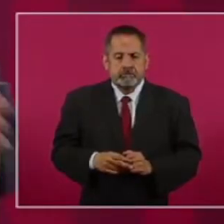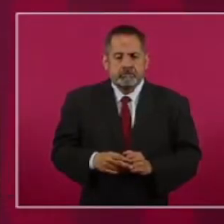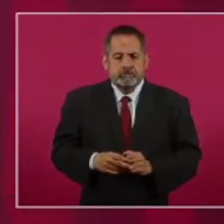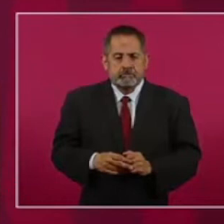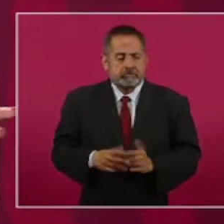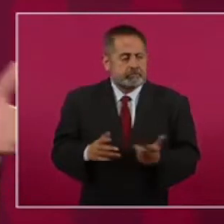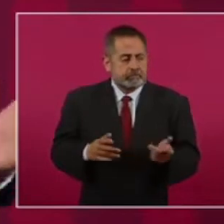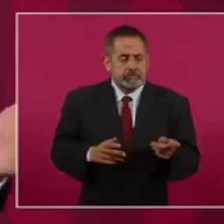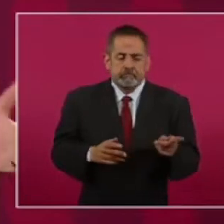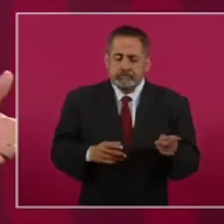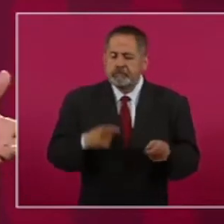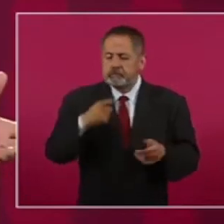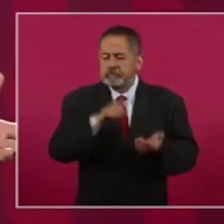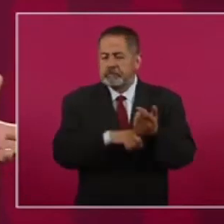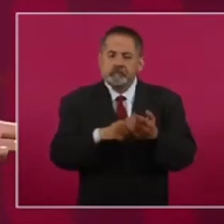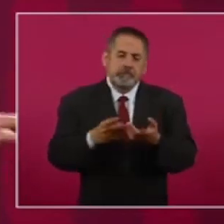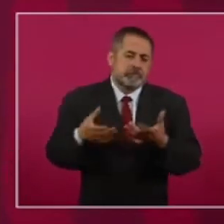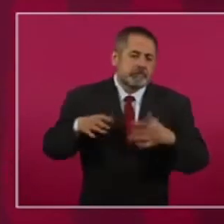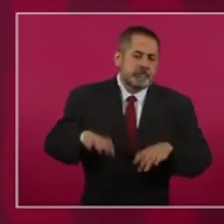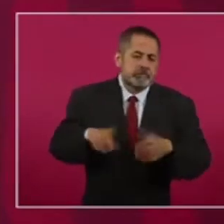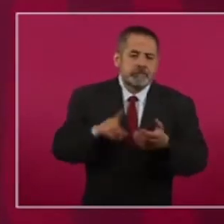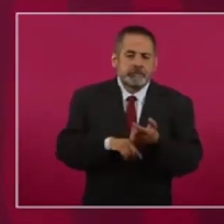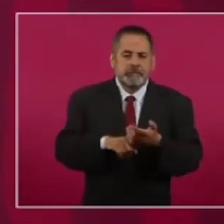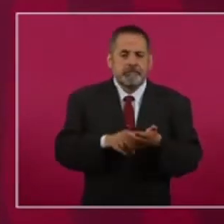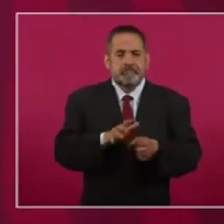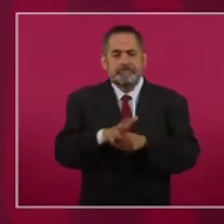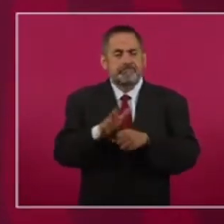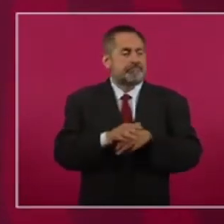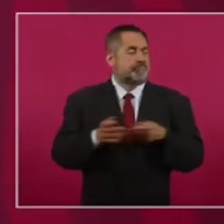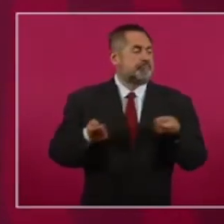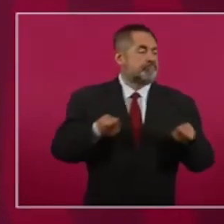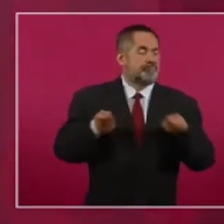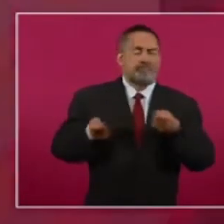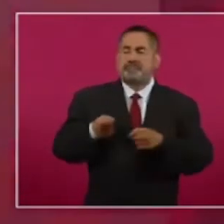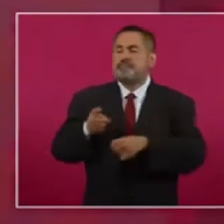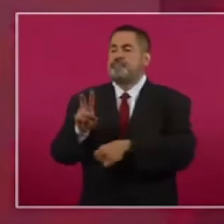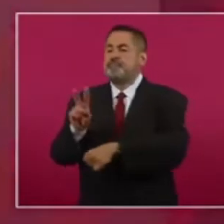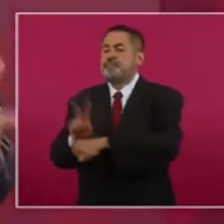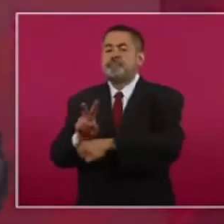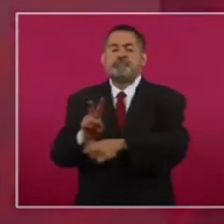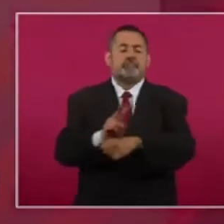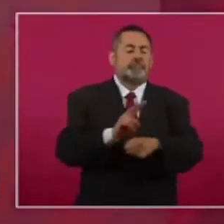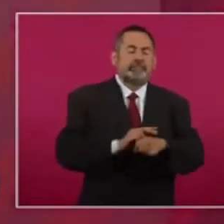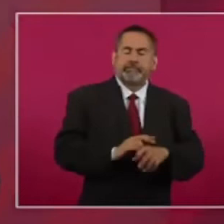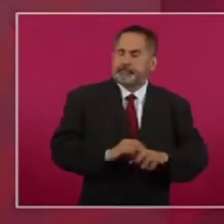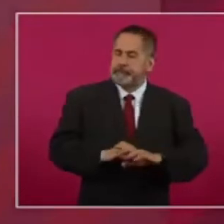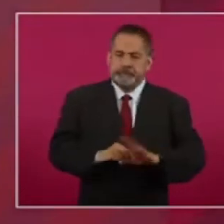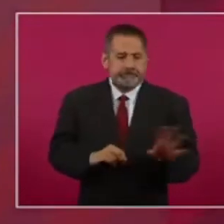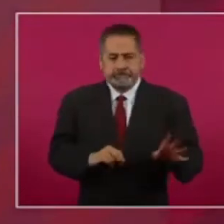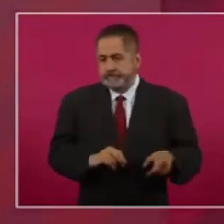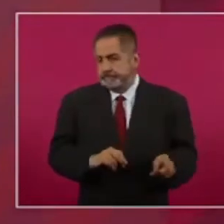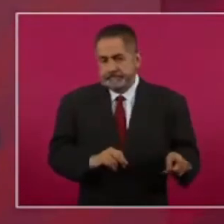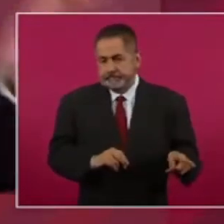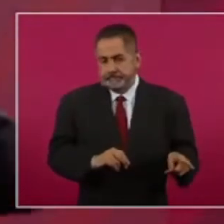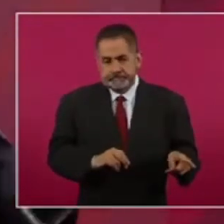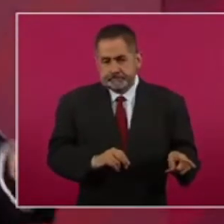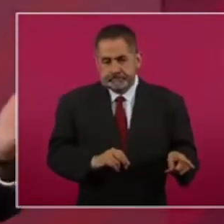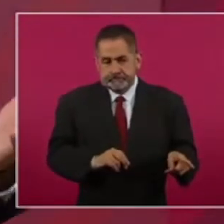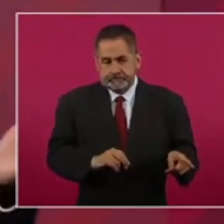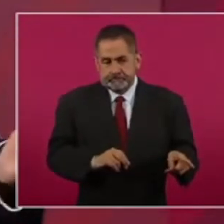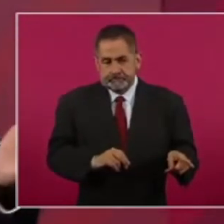Lo que querían era tener control. ¿Por qué? Porque